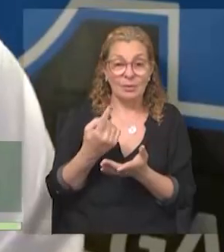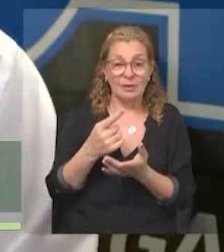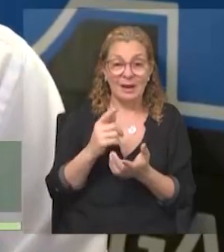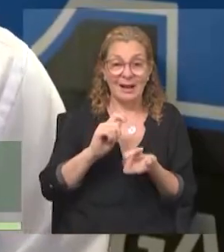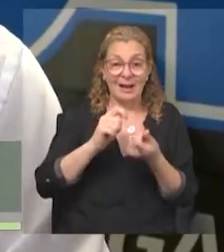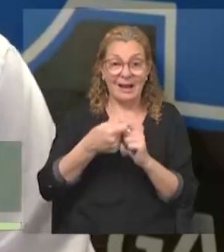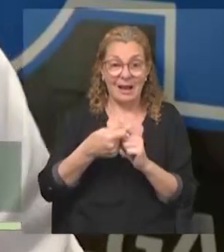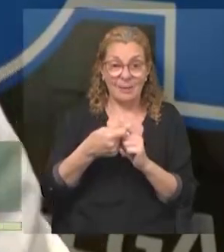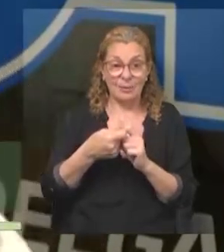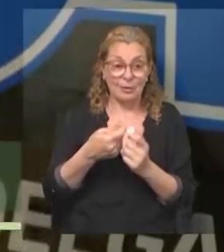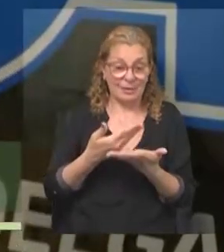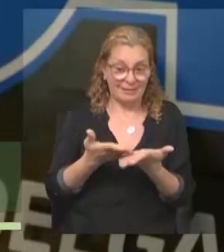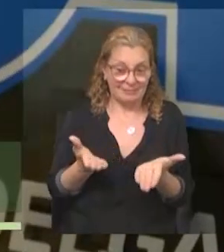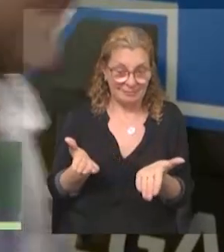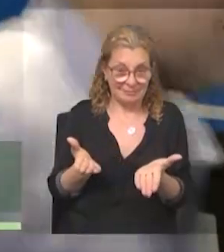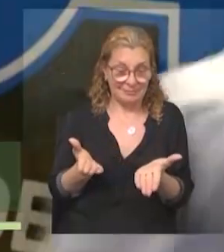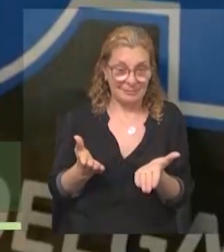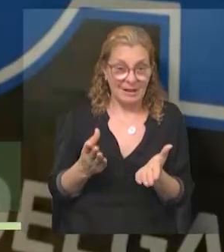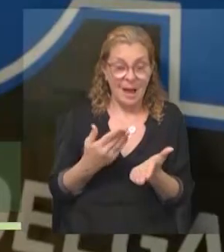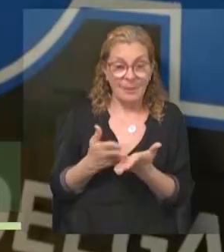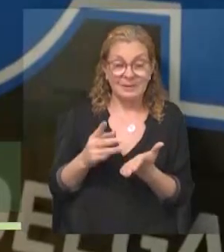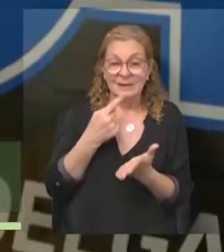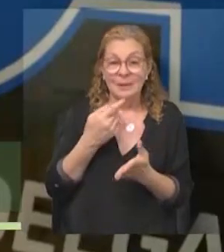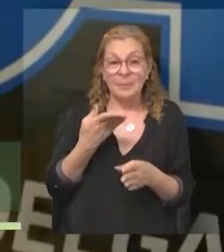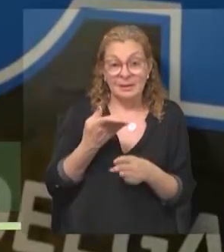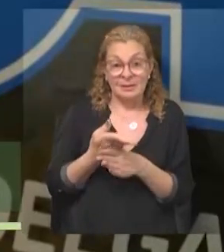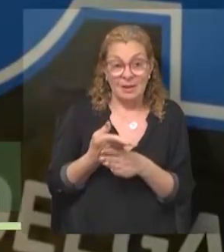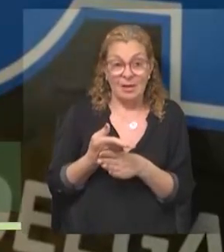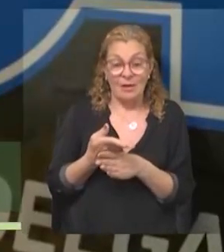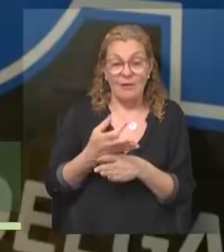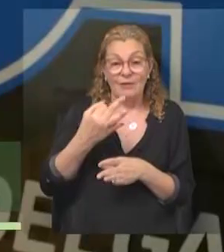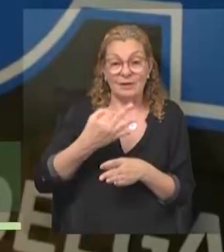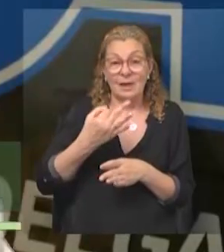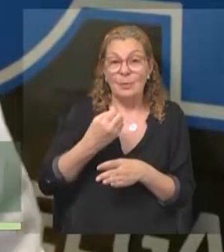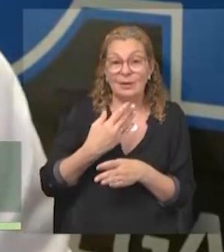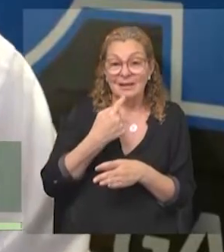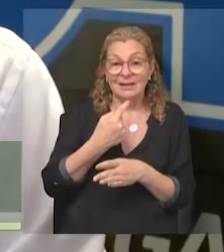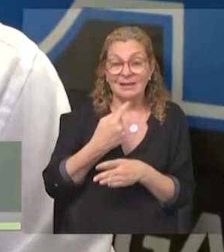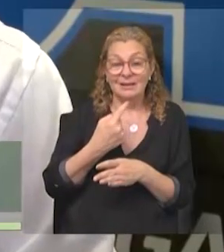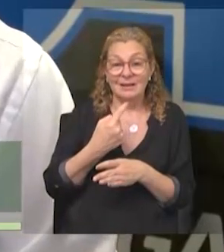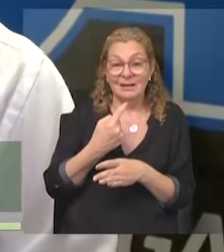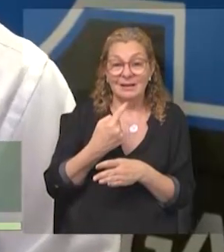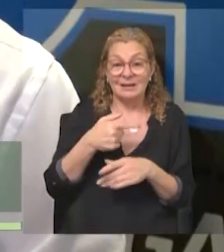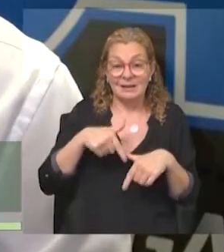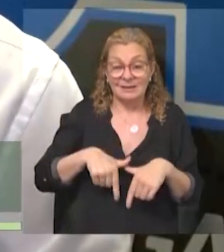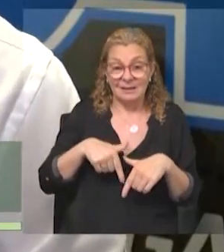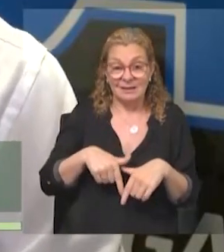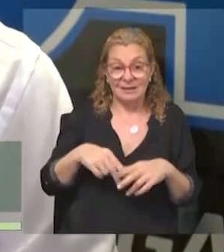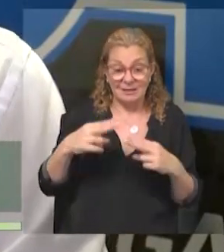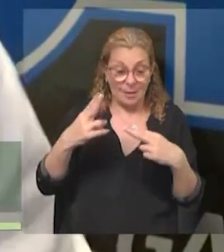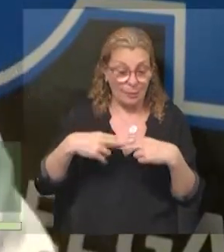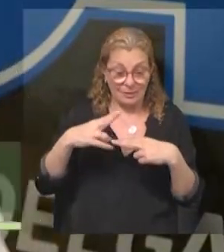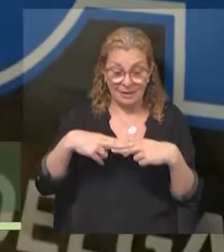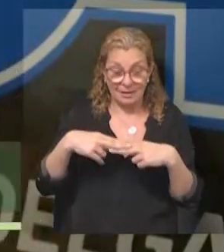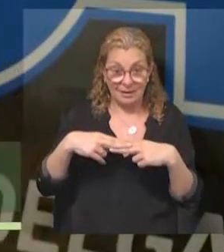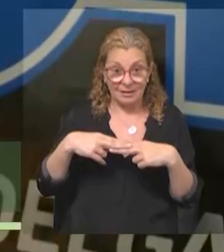romántica de los hechos pero aparte llamamos reclamos que son reclamos porque se llama así por parte de la intendencia está en la página